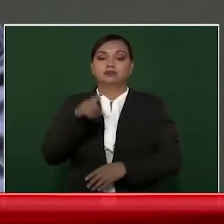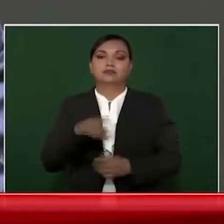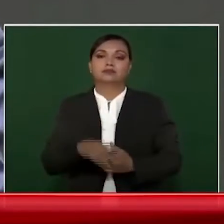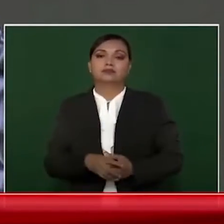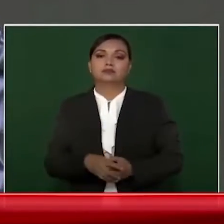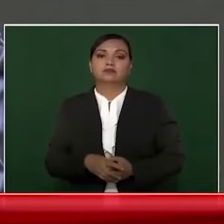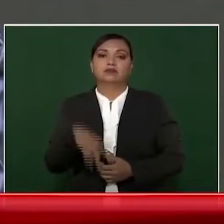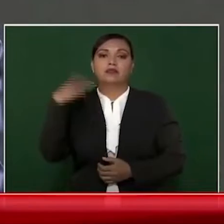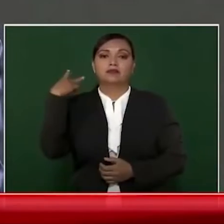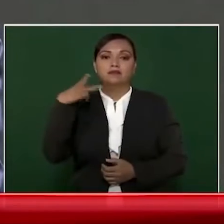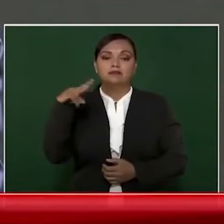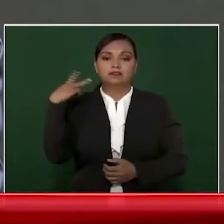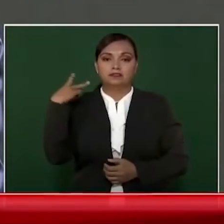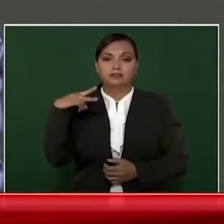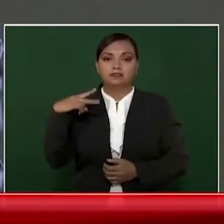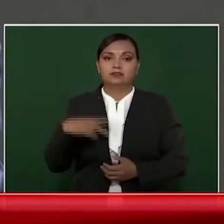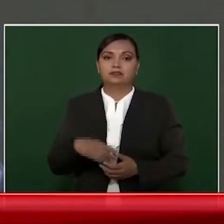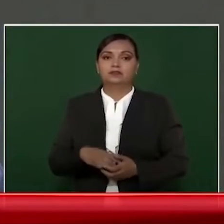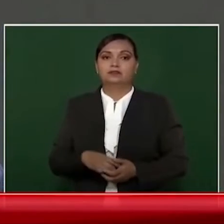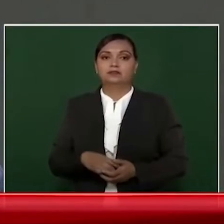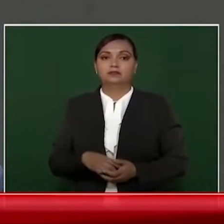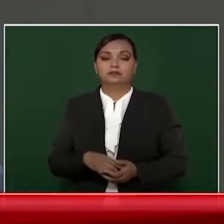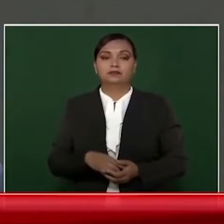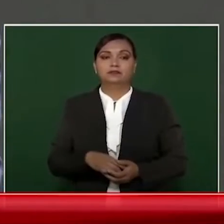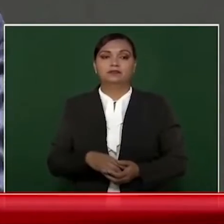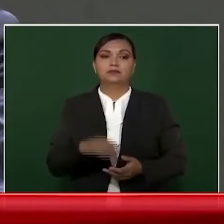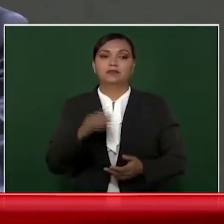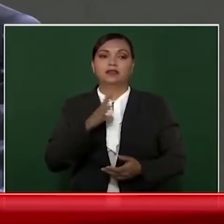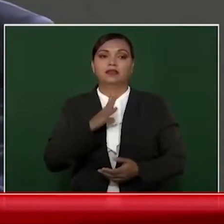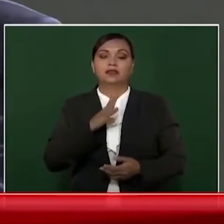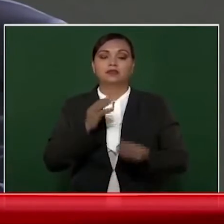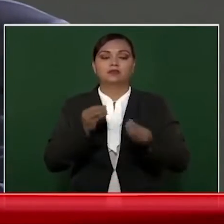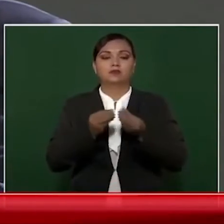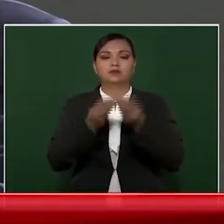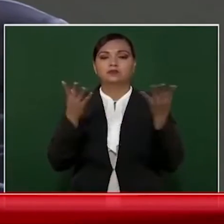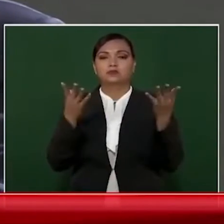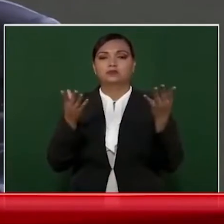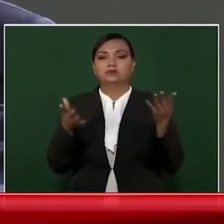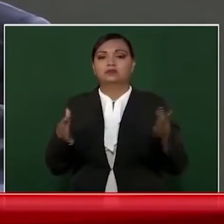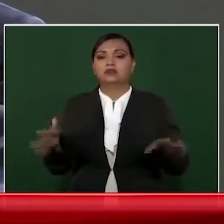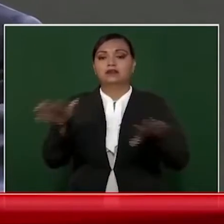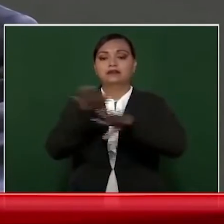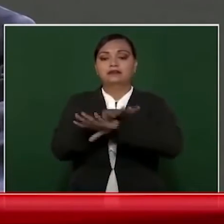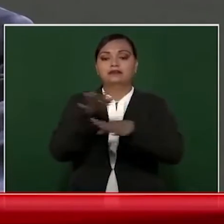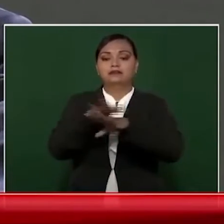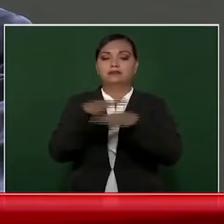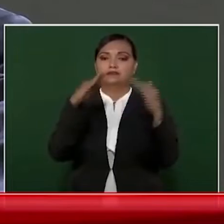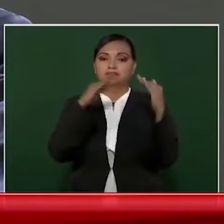Veracruz y hubo mucha migración.